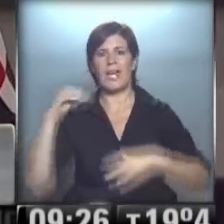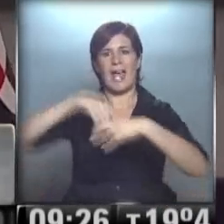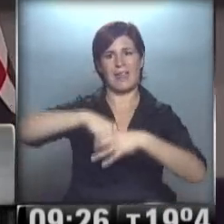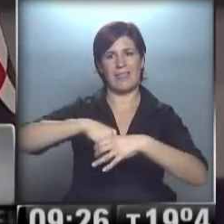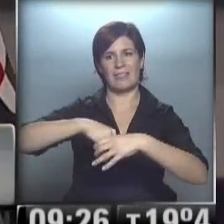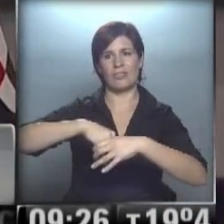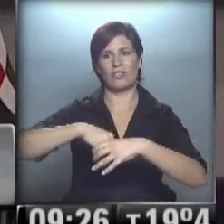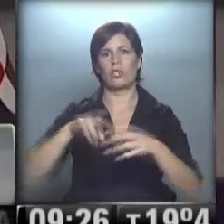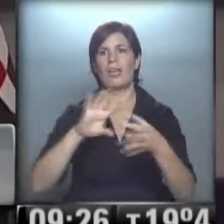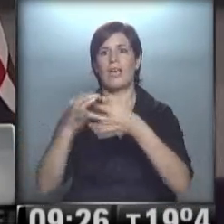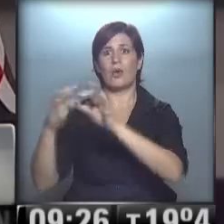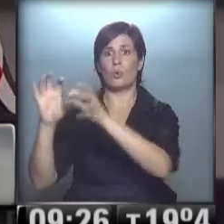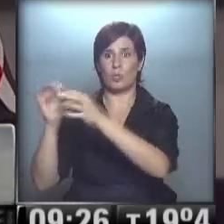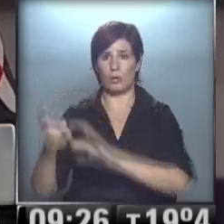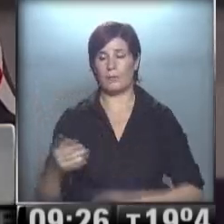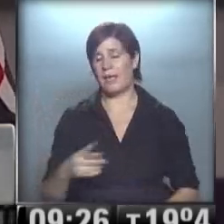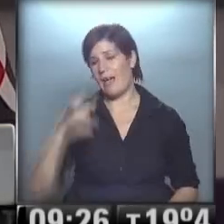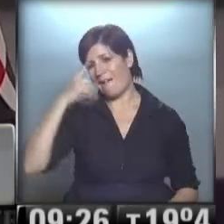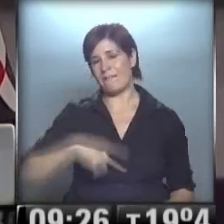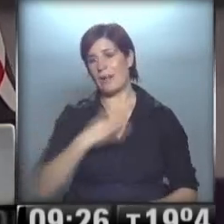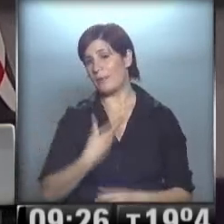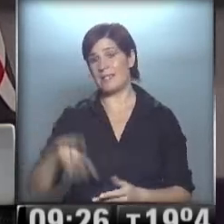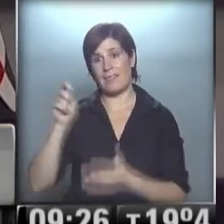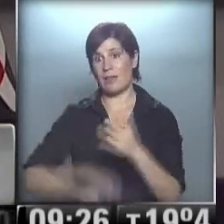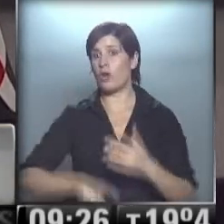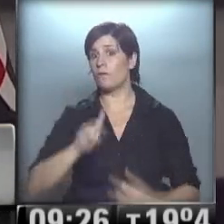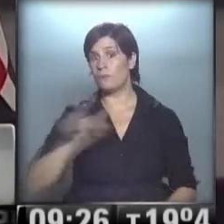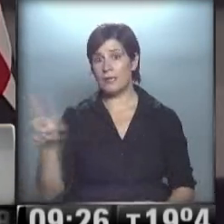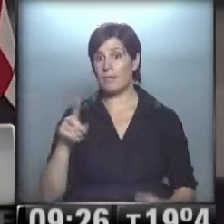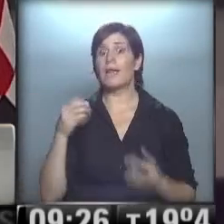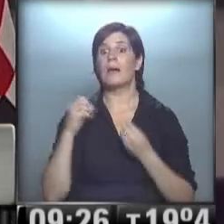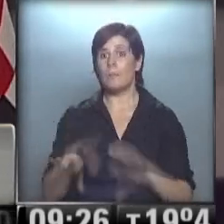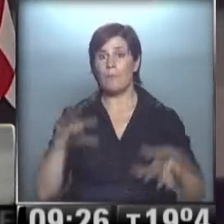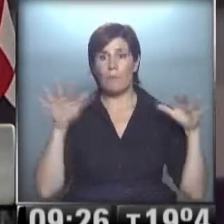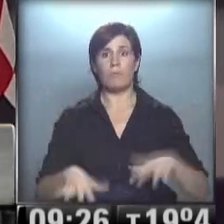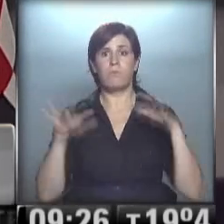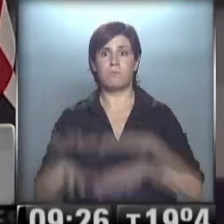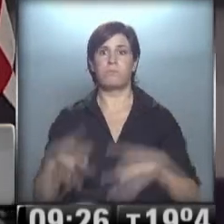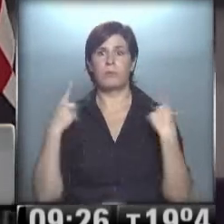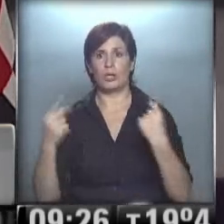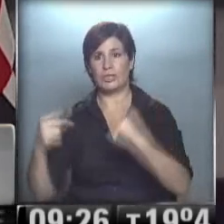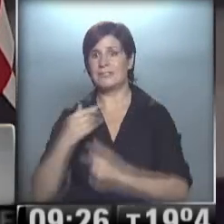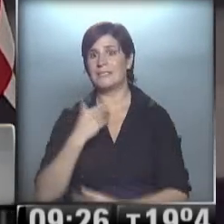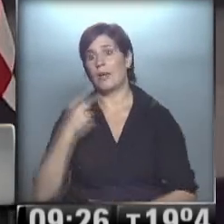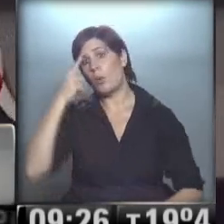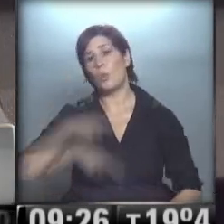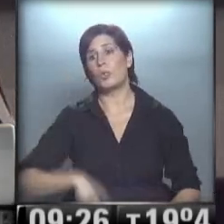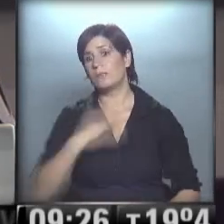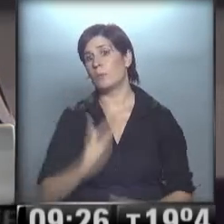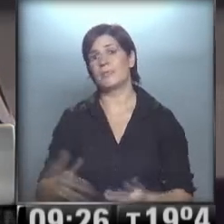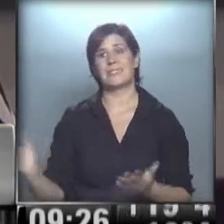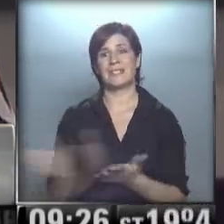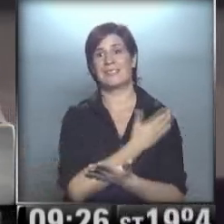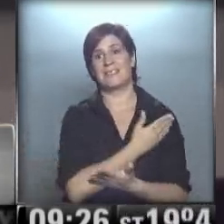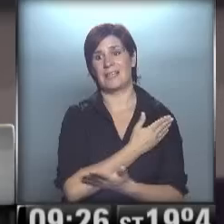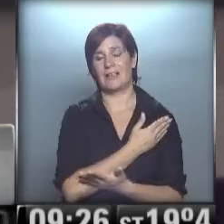de Mercado a Europa Esto no se produjo así empezaron las protestas pero terminaron en la destitución del presidente Qué pasó en el